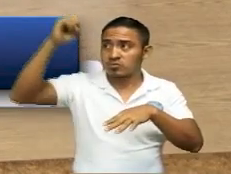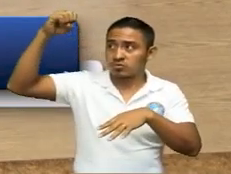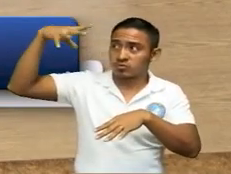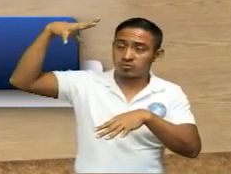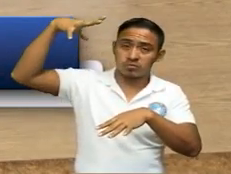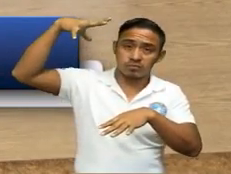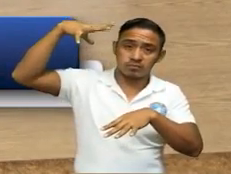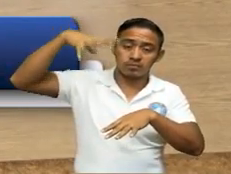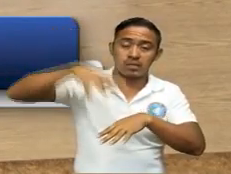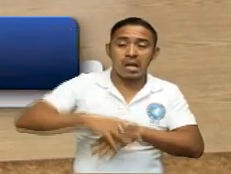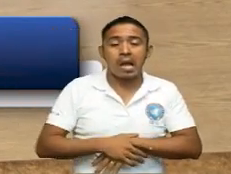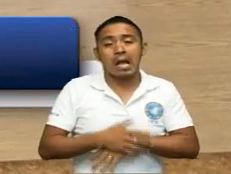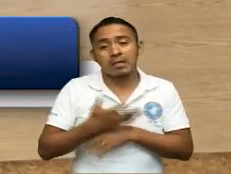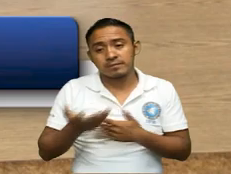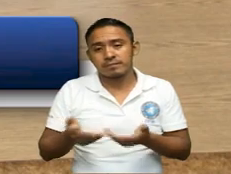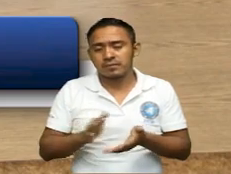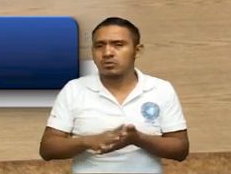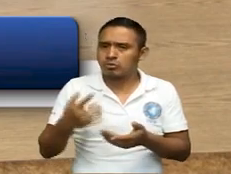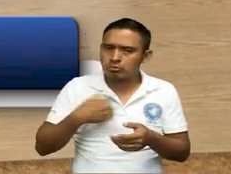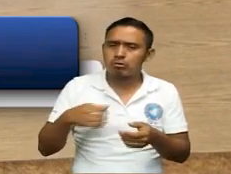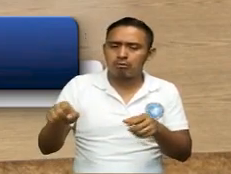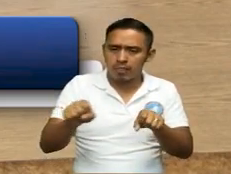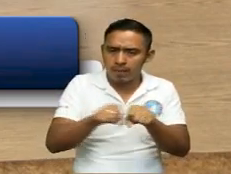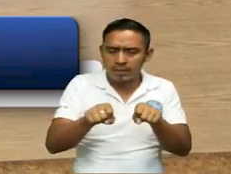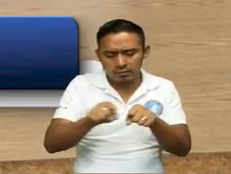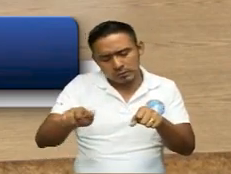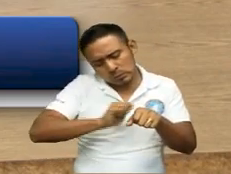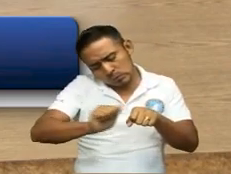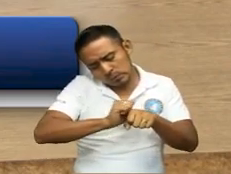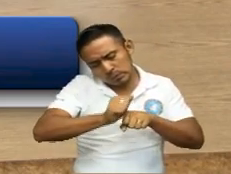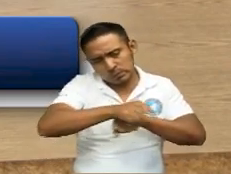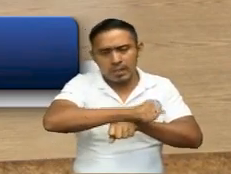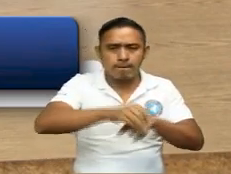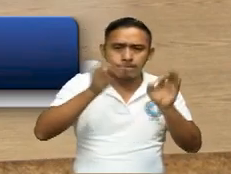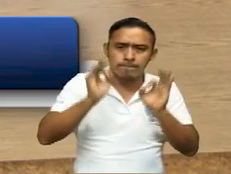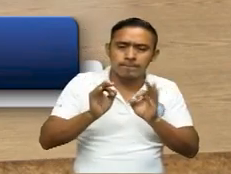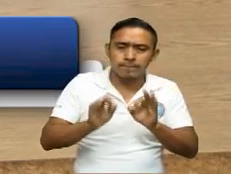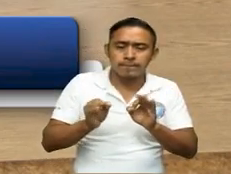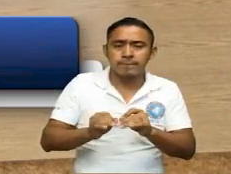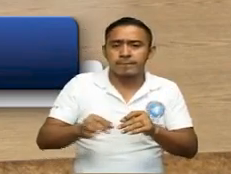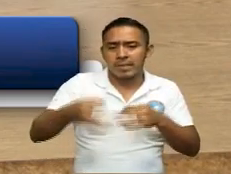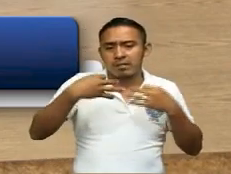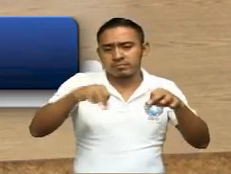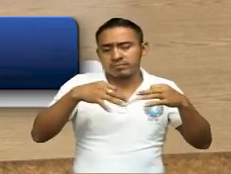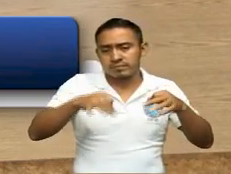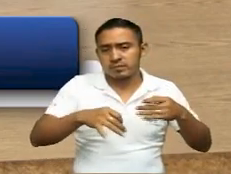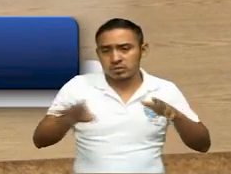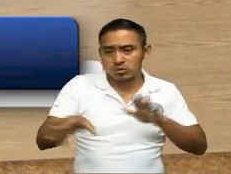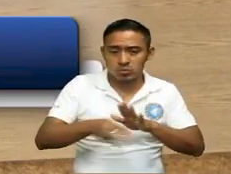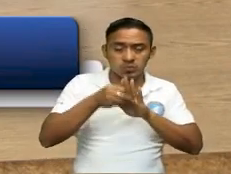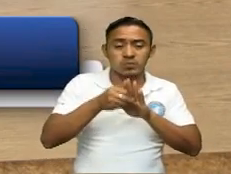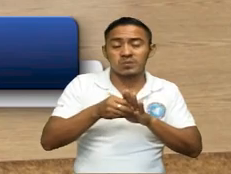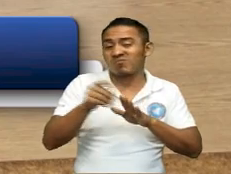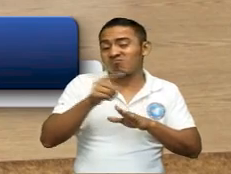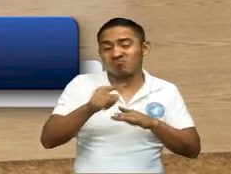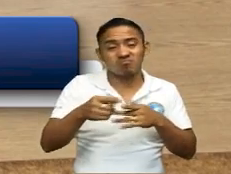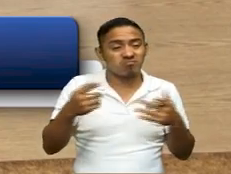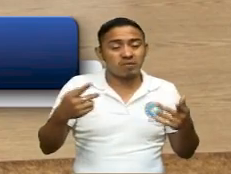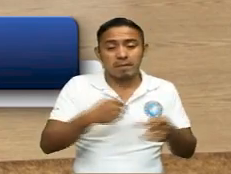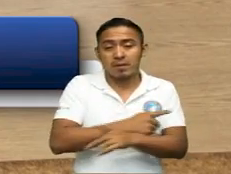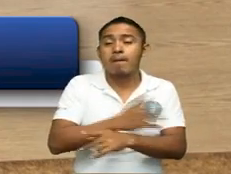solares, ¿ya? Entonces, pero es que yo los lavo, les echo cloro, los meto en ácido, eso no sirve, al contrario, la humedad hace que ellos crezcan más. Entonces, es